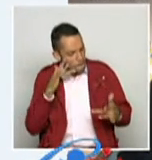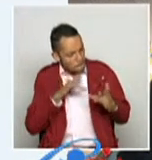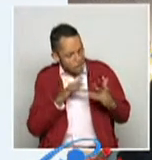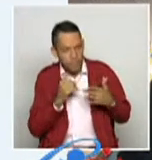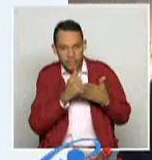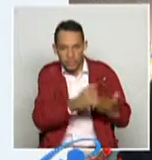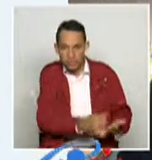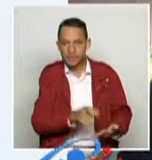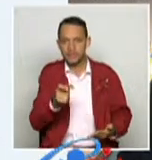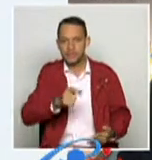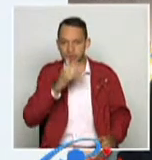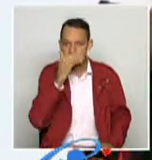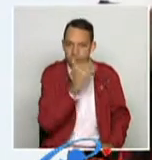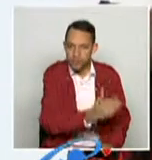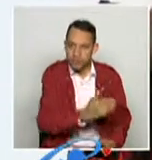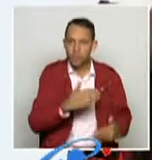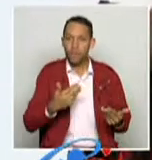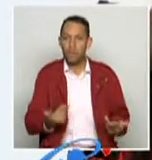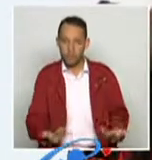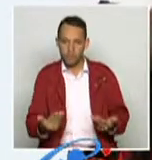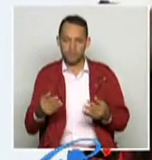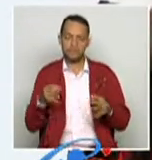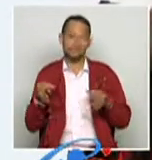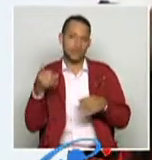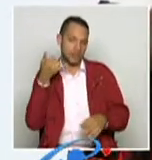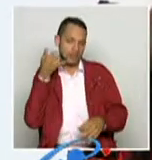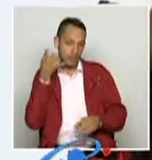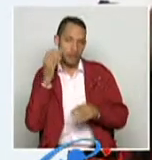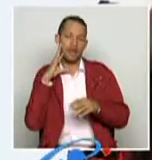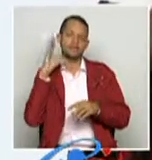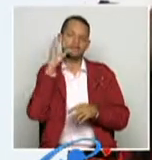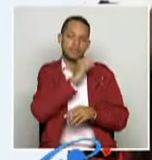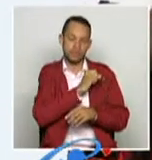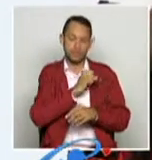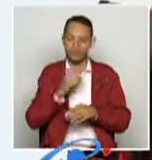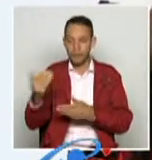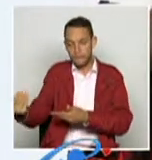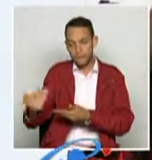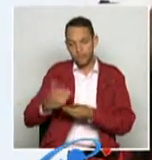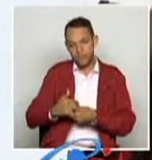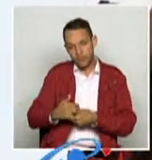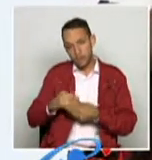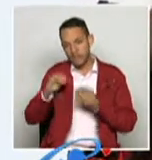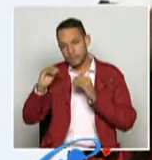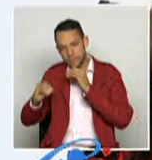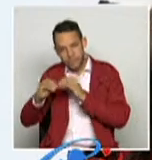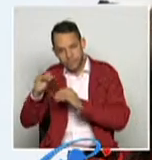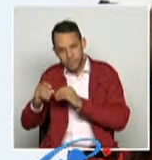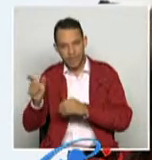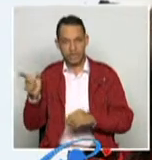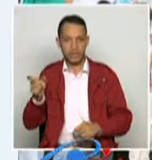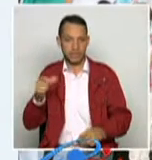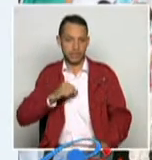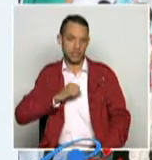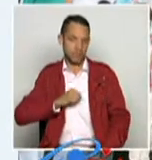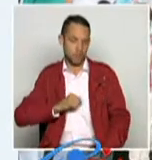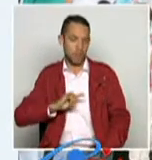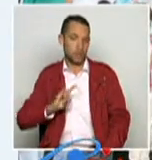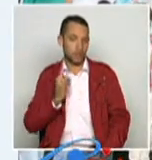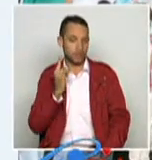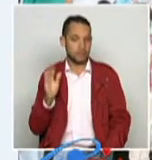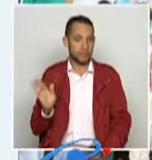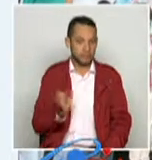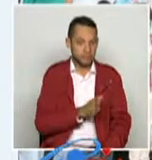es la razón de ser de esa enfermedad. Y obviamente con base en esto saber si el niño necesita o no una cirugía cardiovascular.